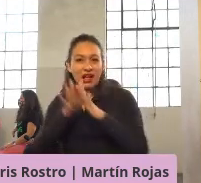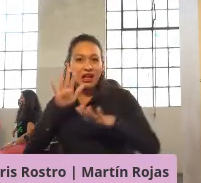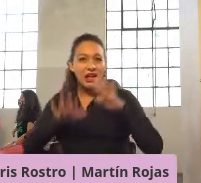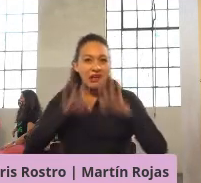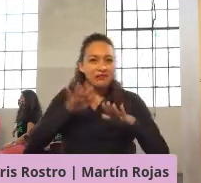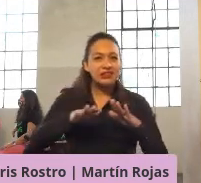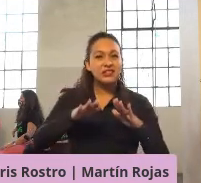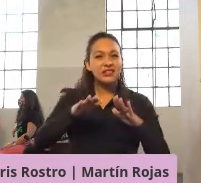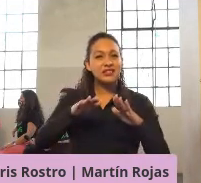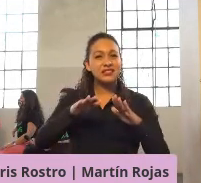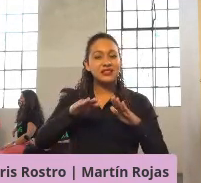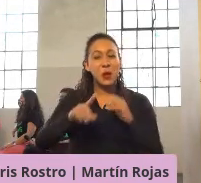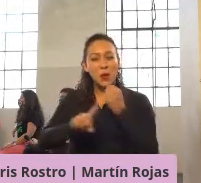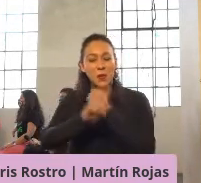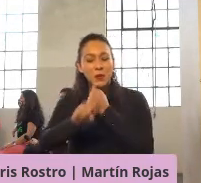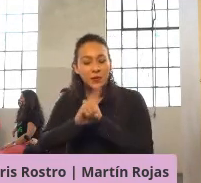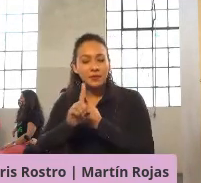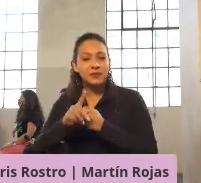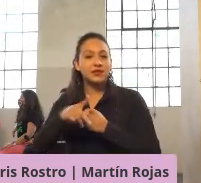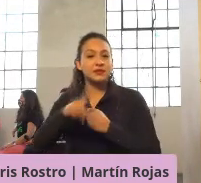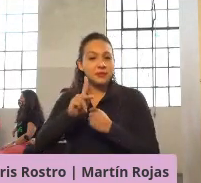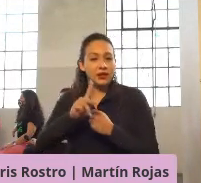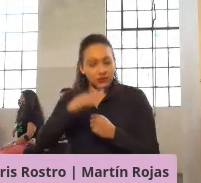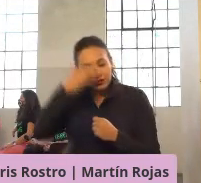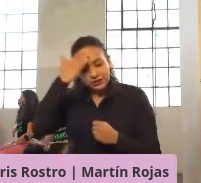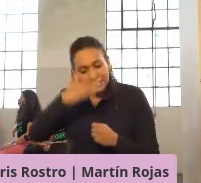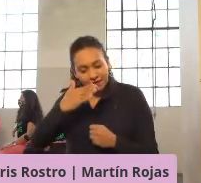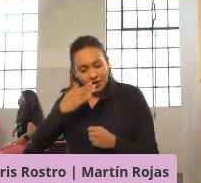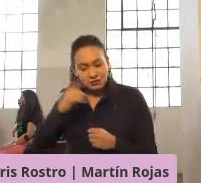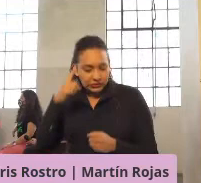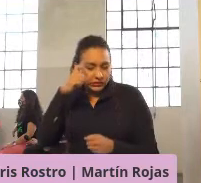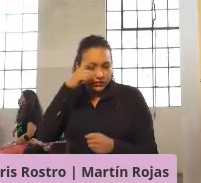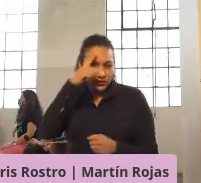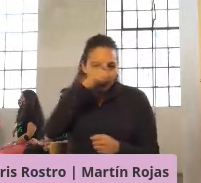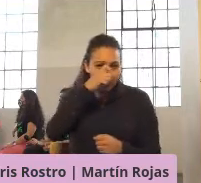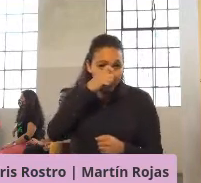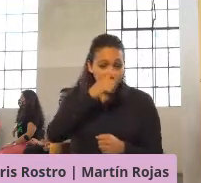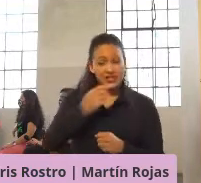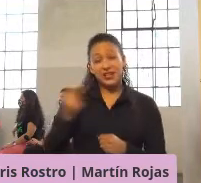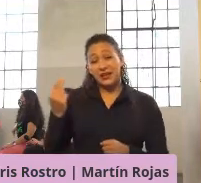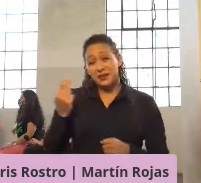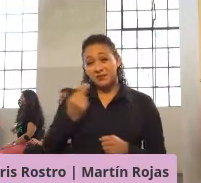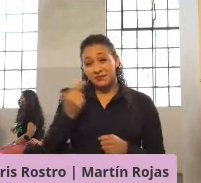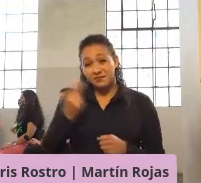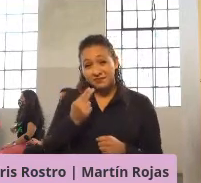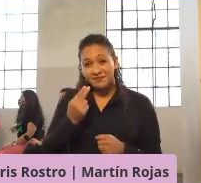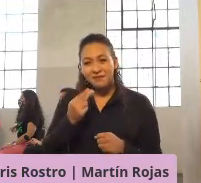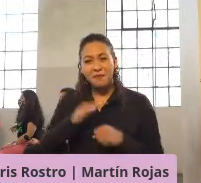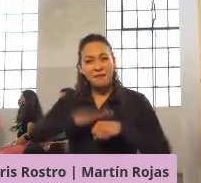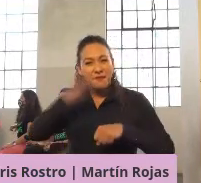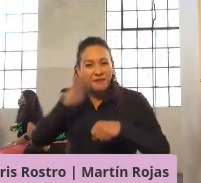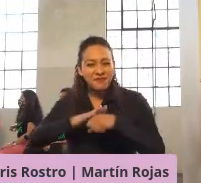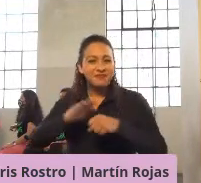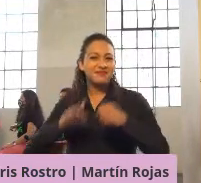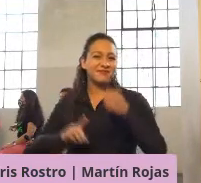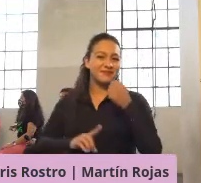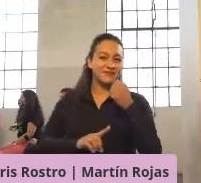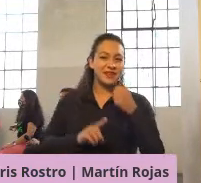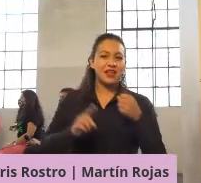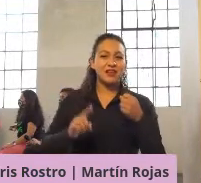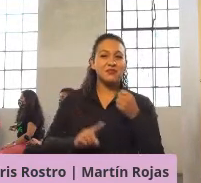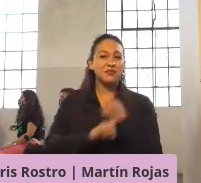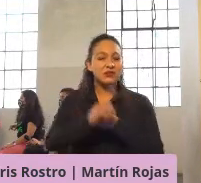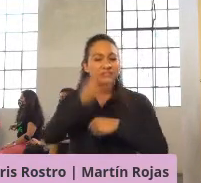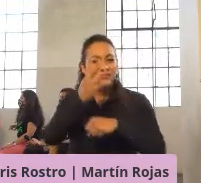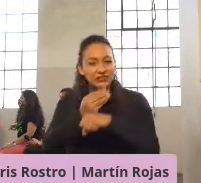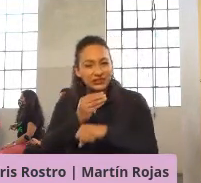estar pues eso, conscientes de los tiempos que estamos viviendo, de estas necesidades, y tampoco